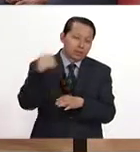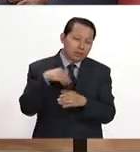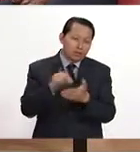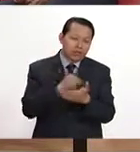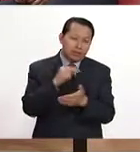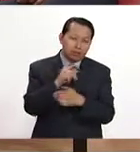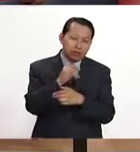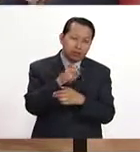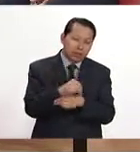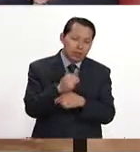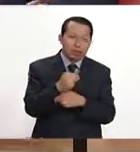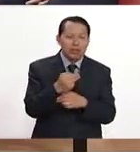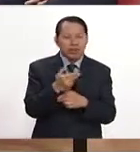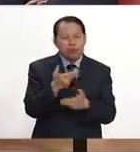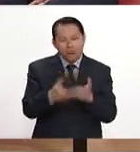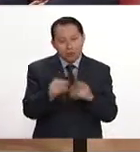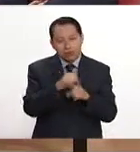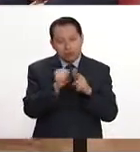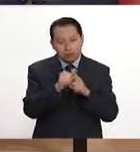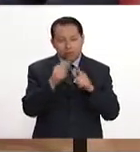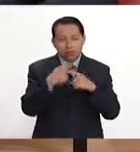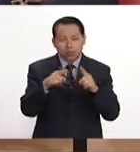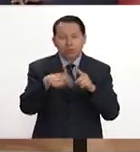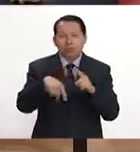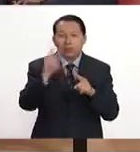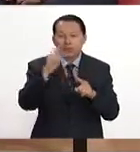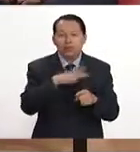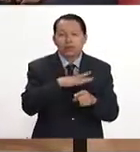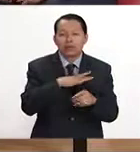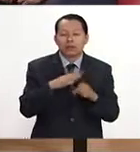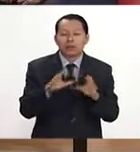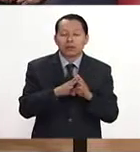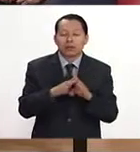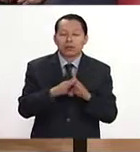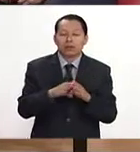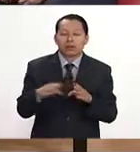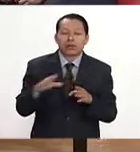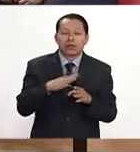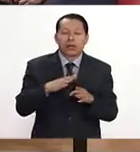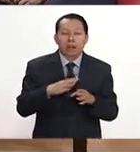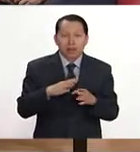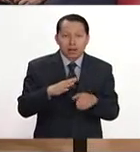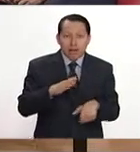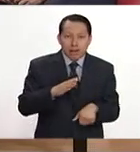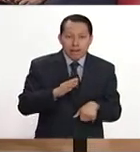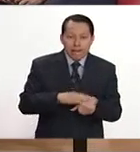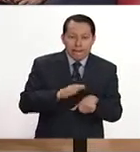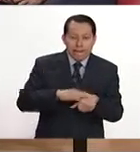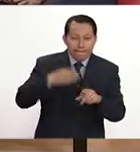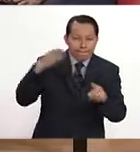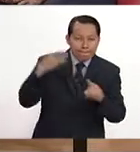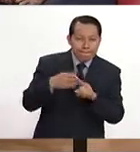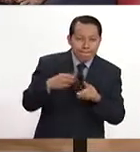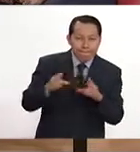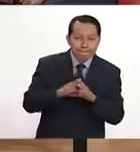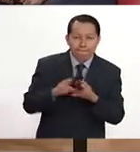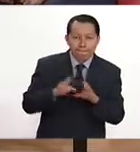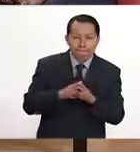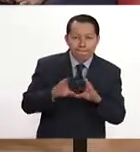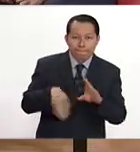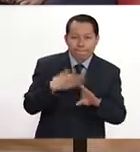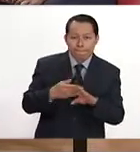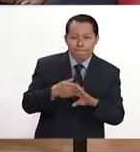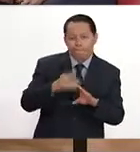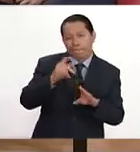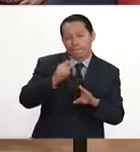las actuales son distintas, pero en esta ocasión hay un peso, ¿no? Un peso en contra que